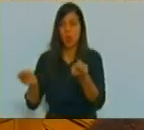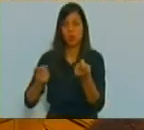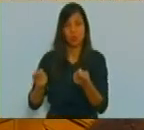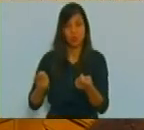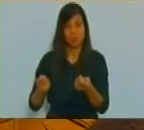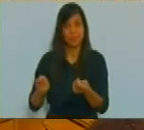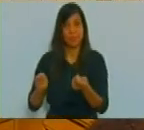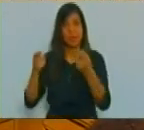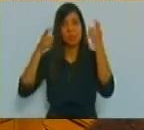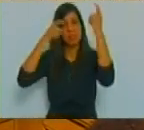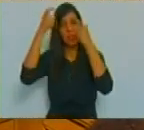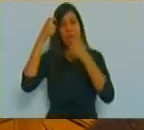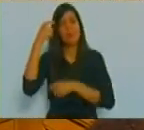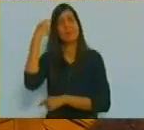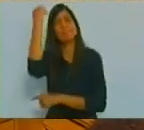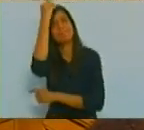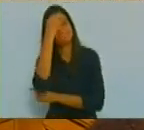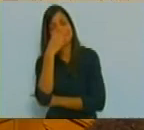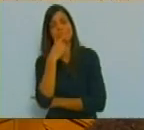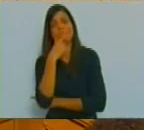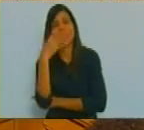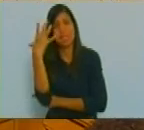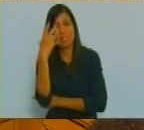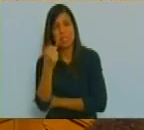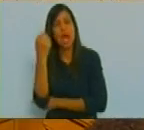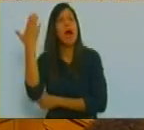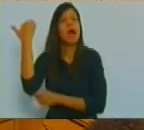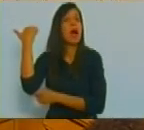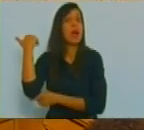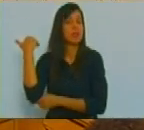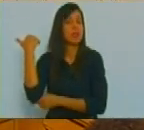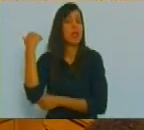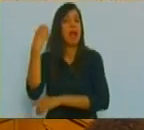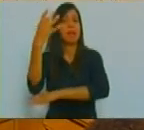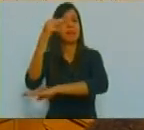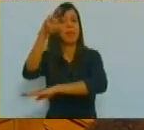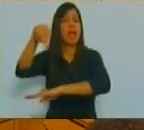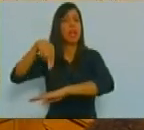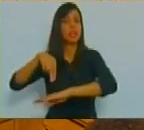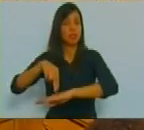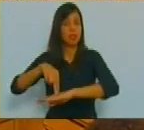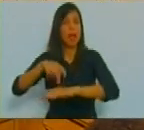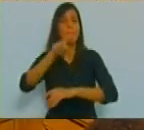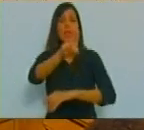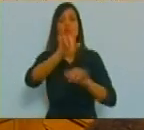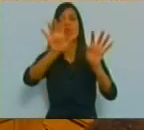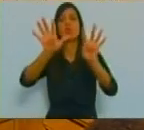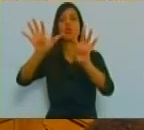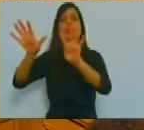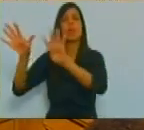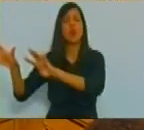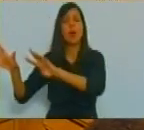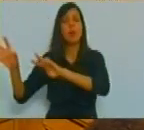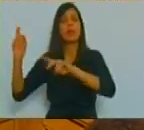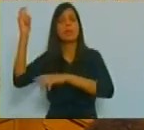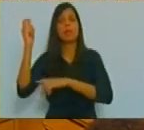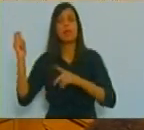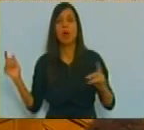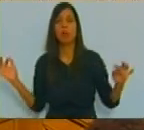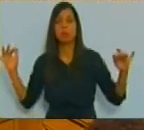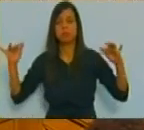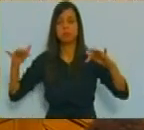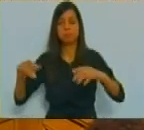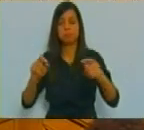sabes entendió la asamblea nacional constituyente en el momento de 1999 entendió que el tema de la justicia